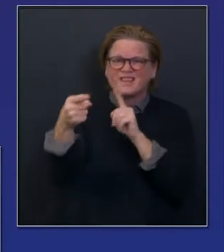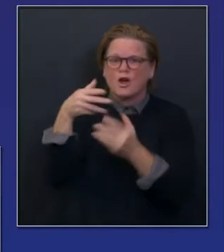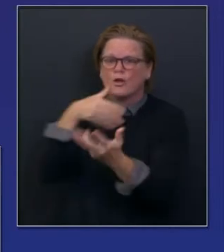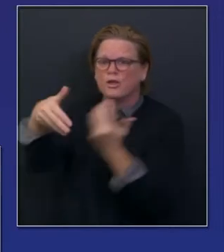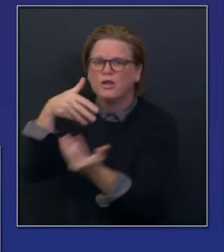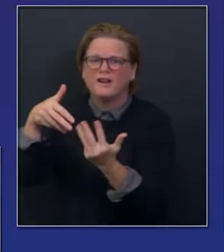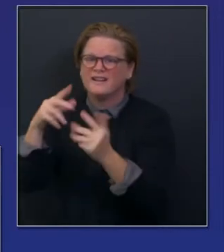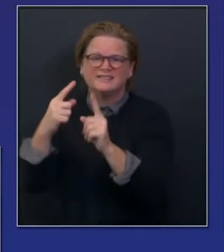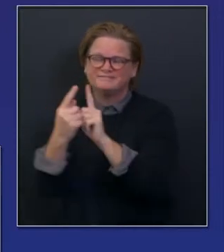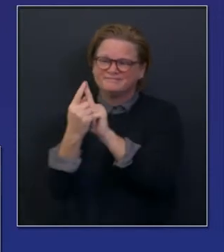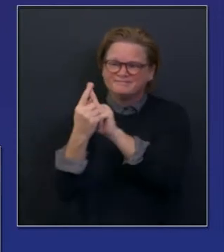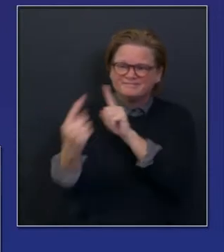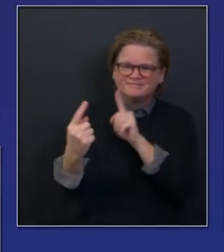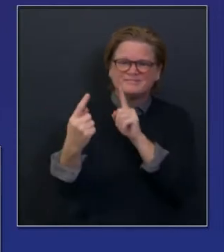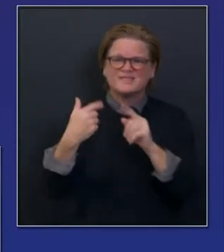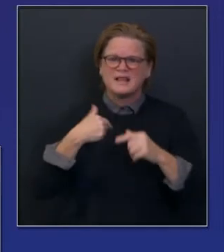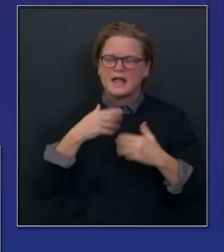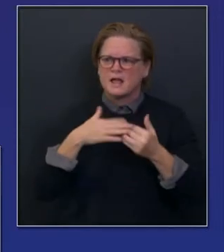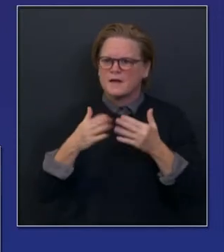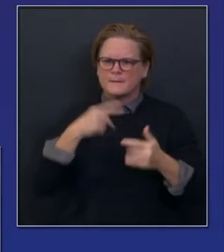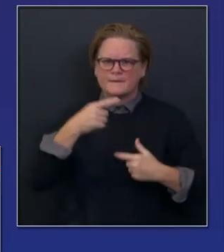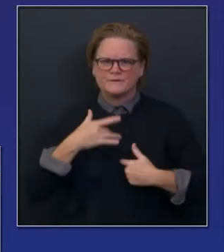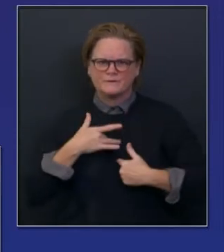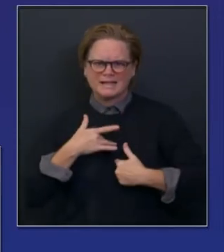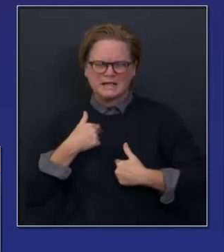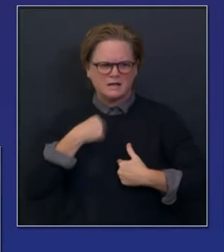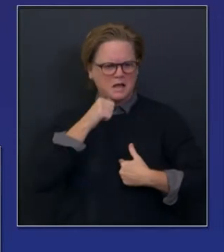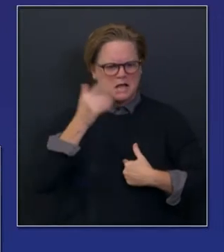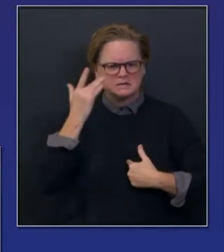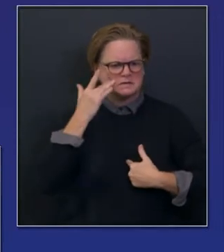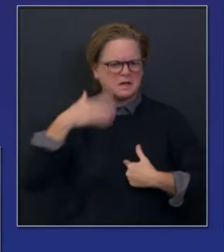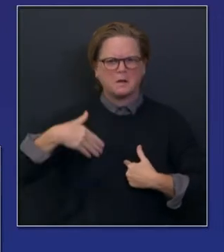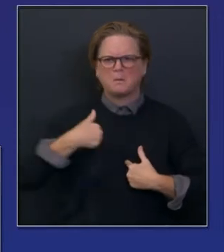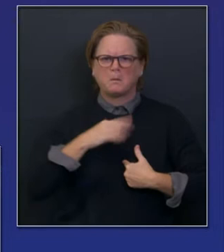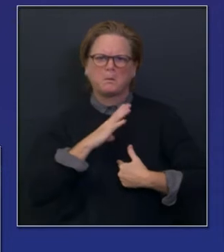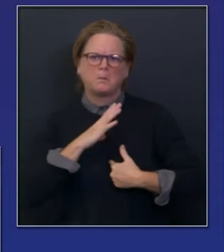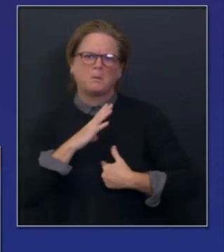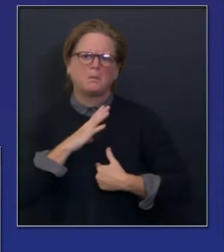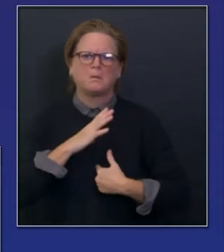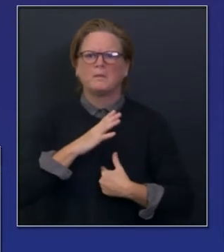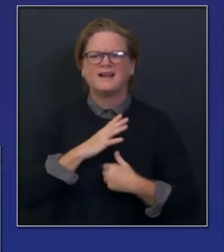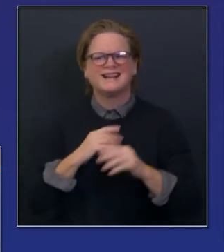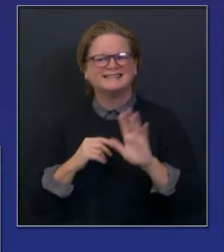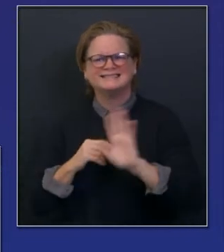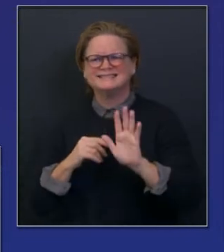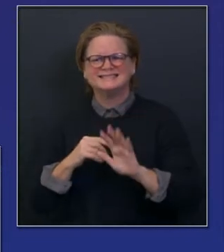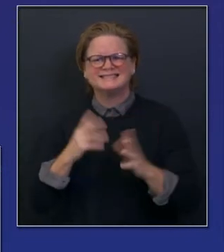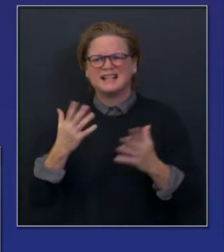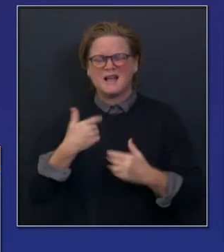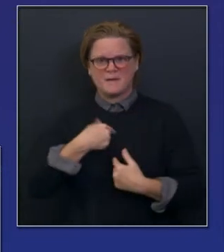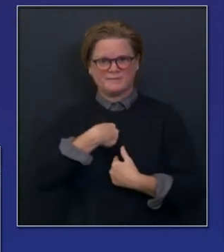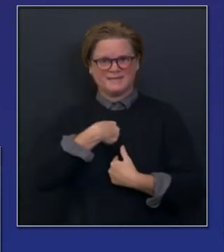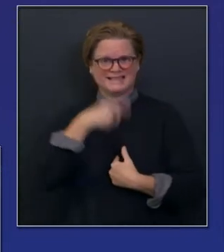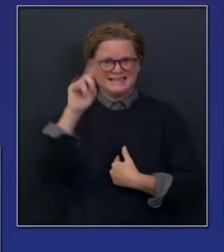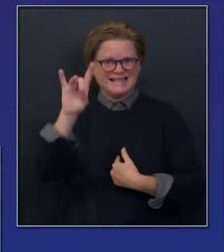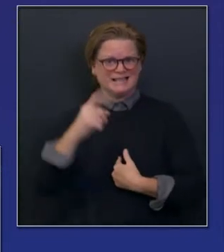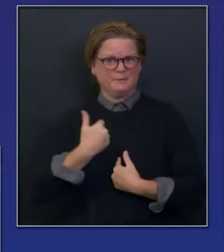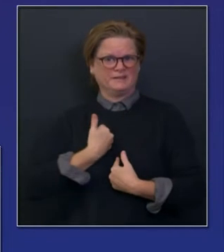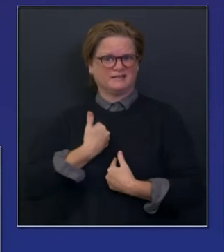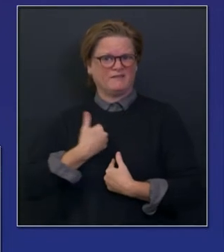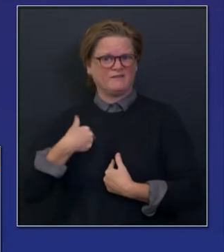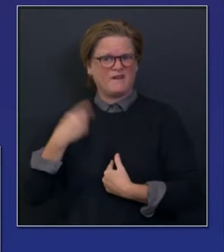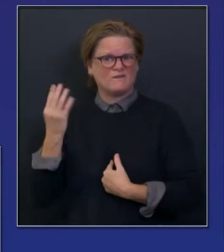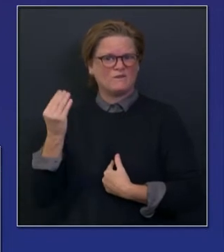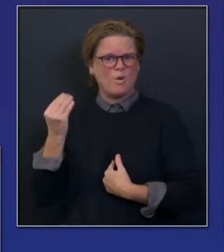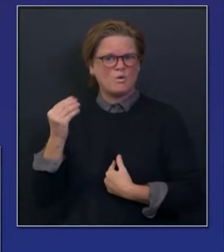automonitorear sus síntomas. Todo es parte de las pautas de estar en cuarentena. Así que después de